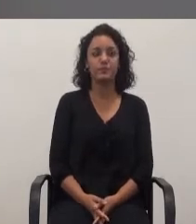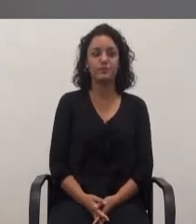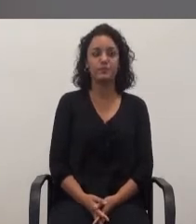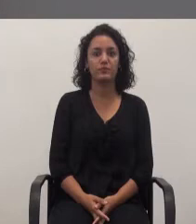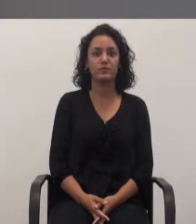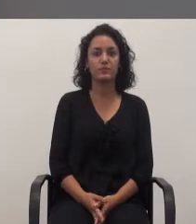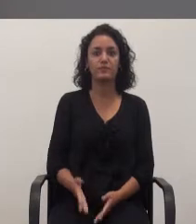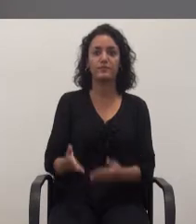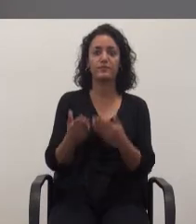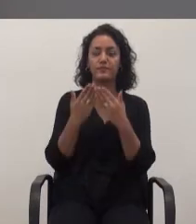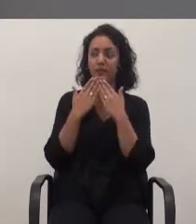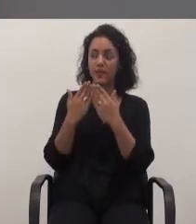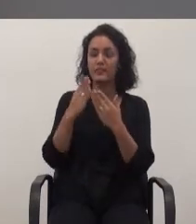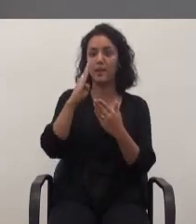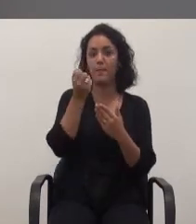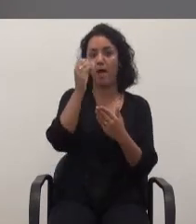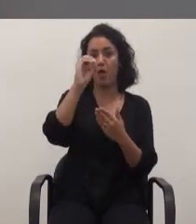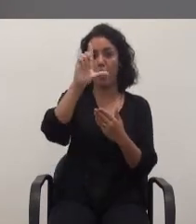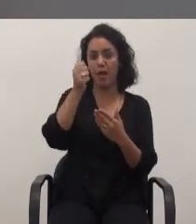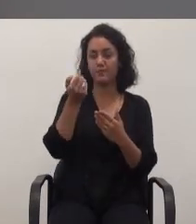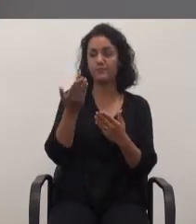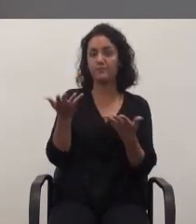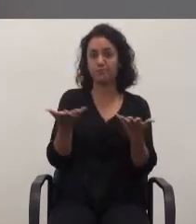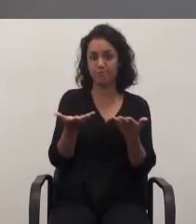Gracias, Pau. Buenos días.